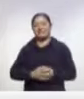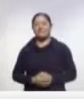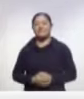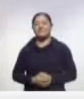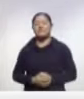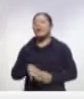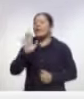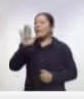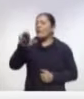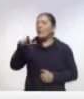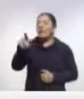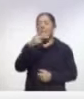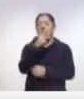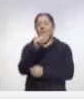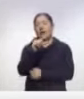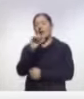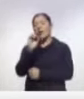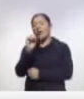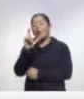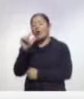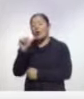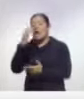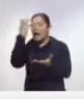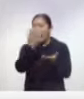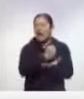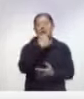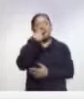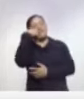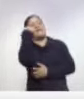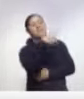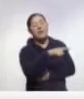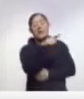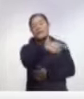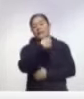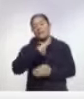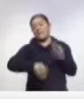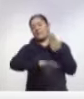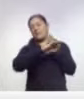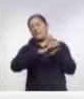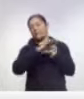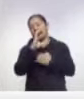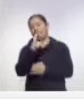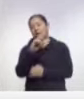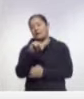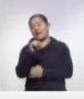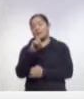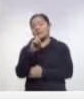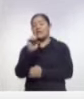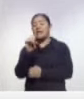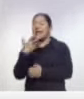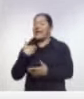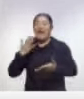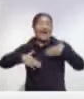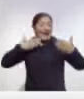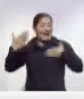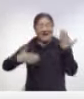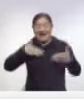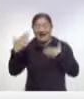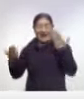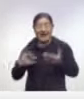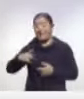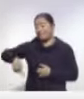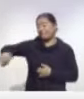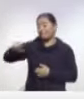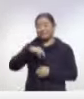Oye, Pepe, Paola Pliego ganó la demanda contra la CONADE. Esto de verdad es alegría porque los atletas